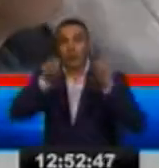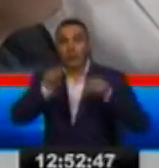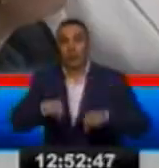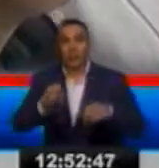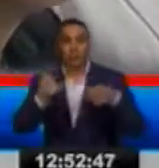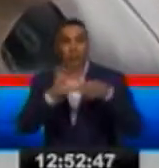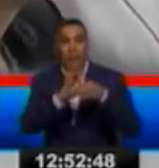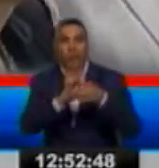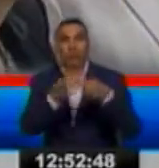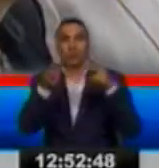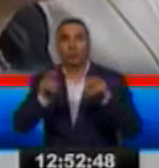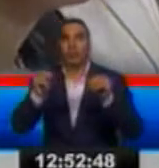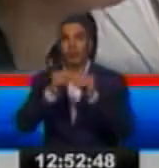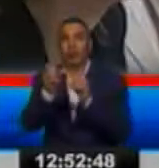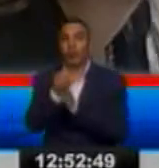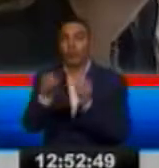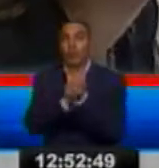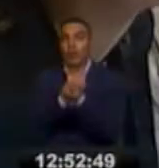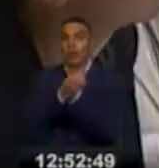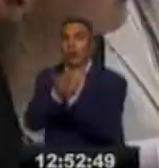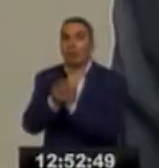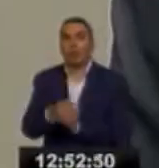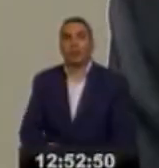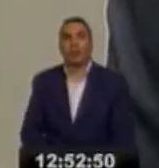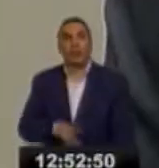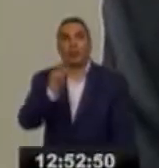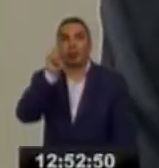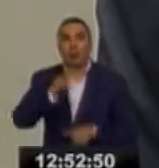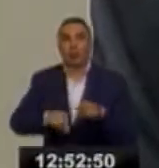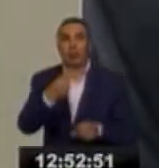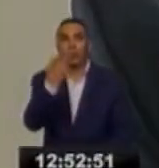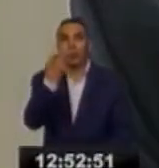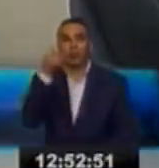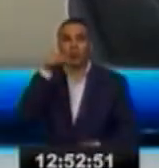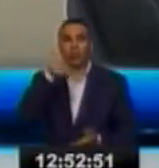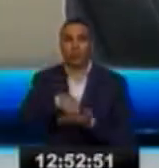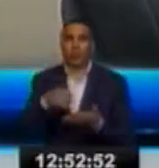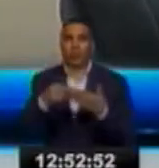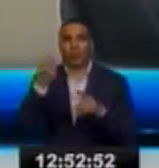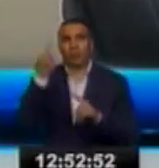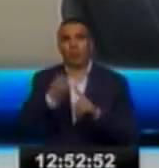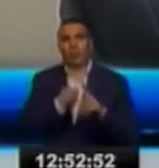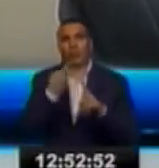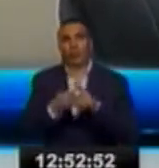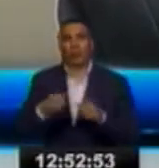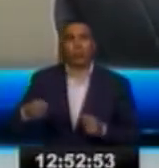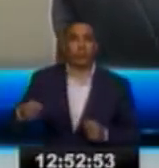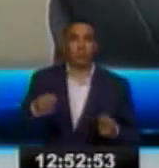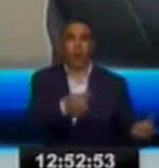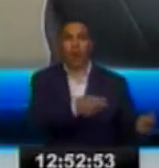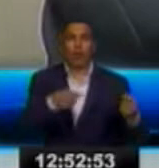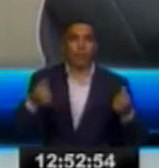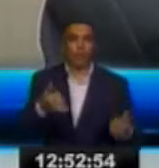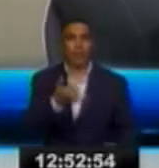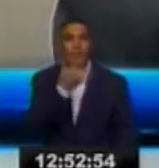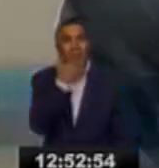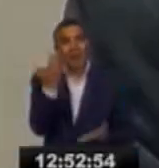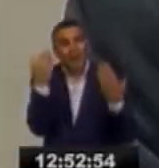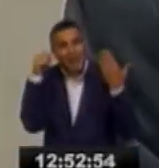eso y más, cambiaron de sede. No podíamos pagar 13 mil dólares mensuales masiva aquí en